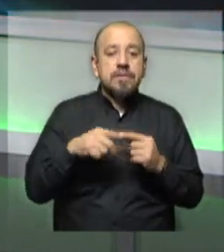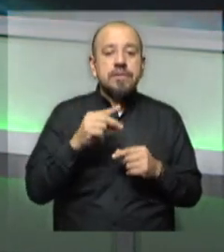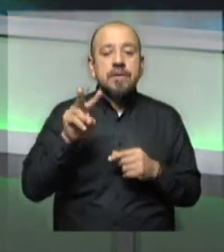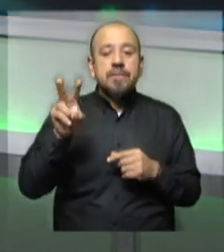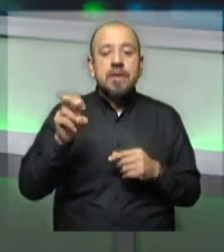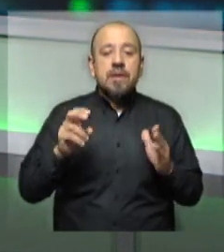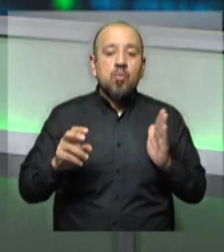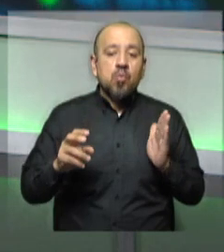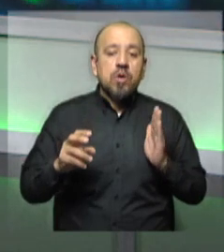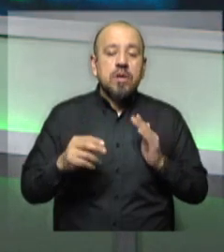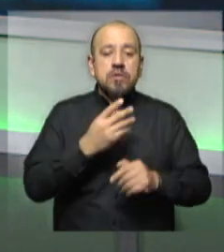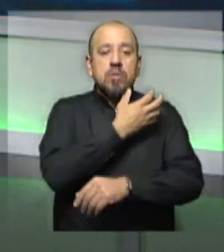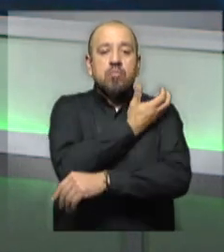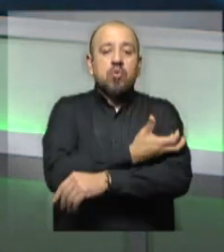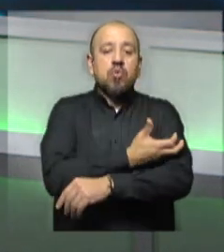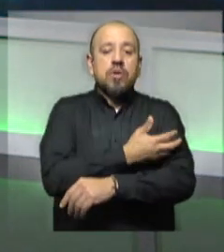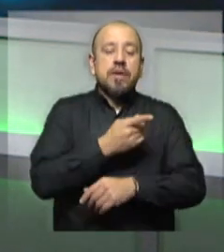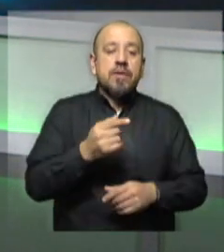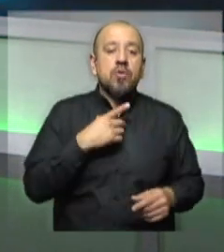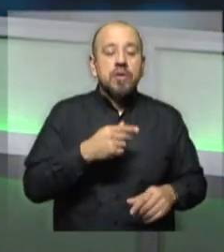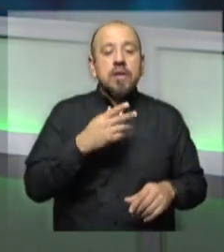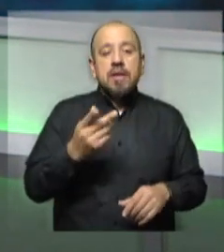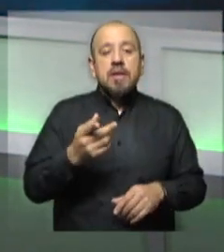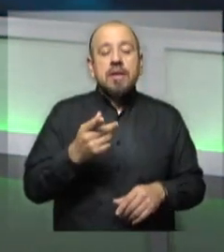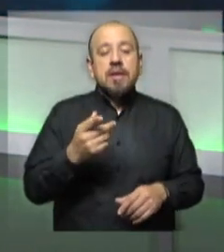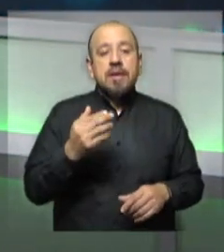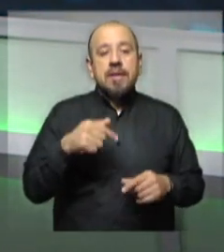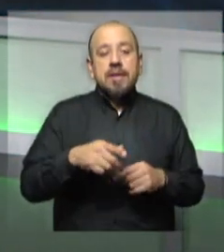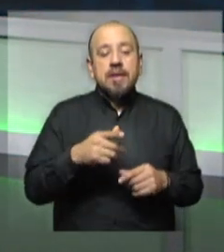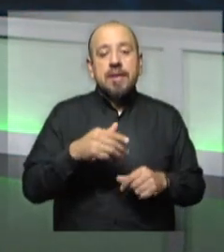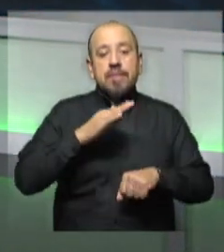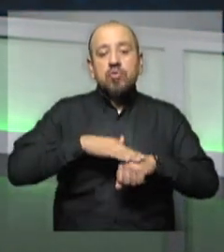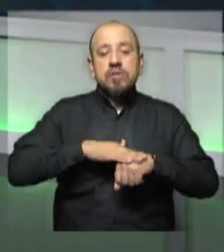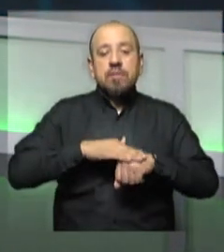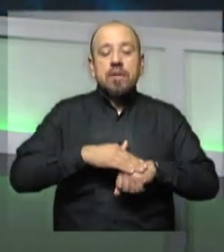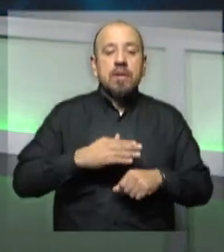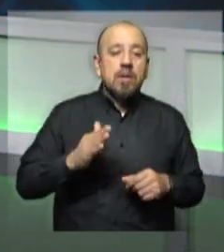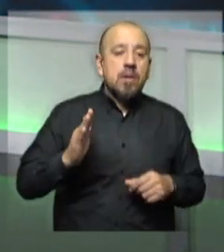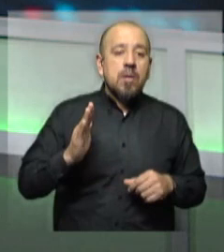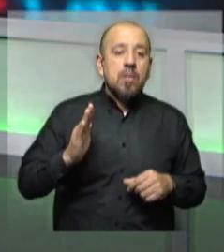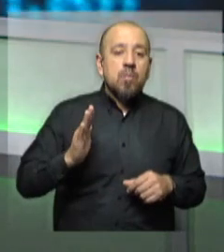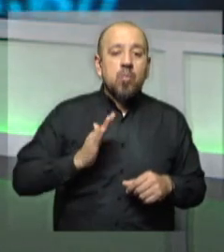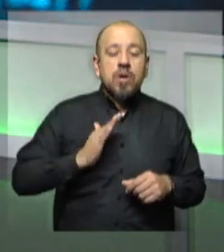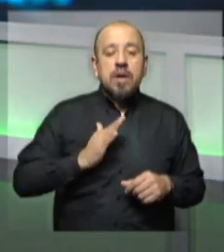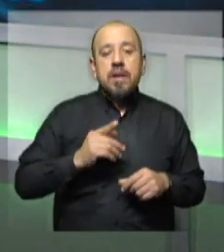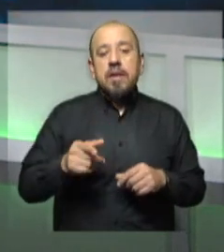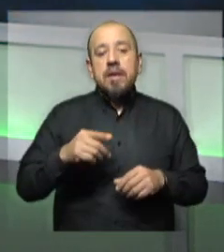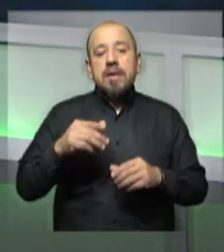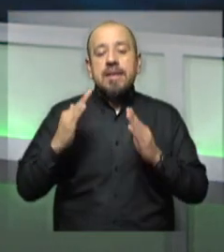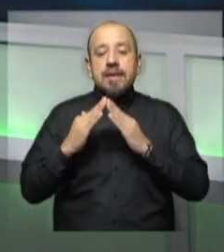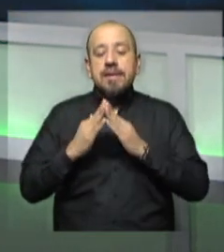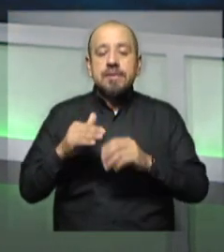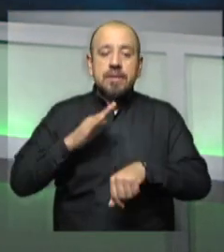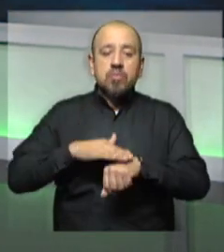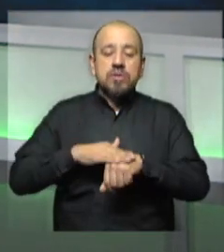verde están las mujeres la pobreza en los hogares con jefatura femenina y en blanco está la pobreza en hogares que tiene jefatura masculina de vuelta las